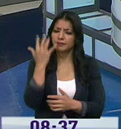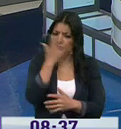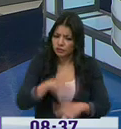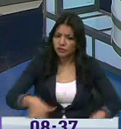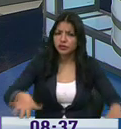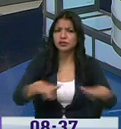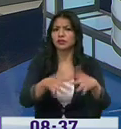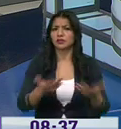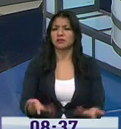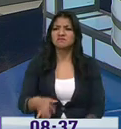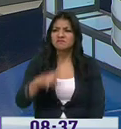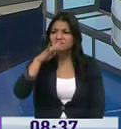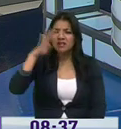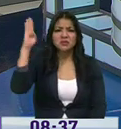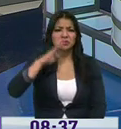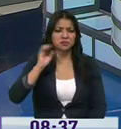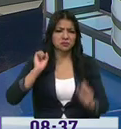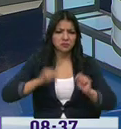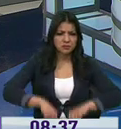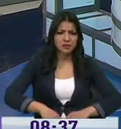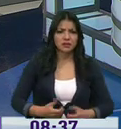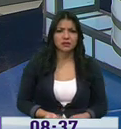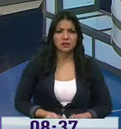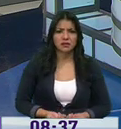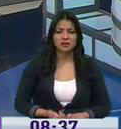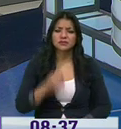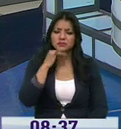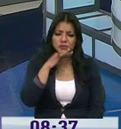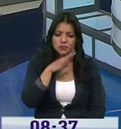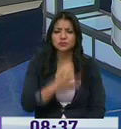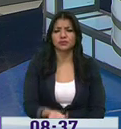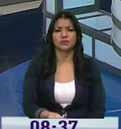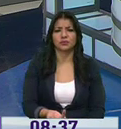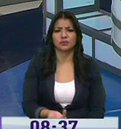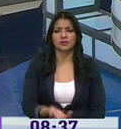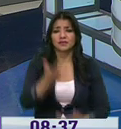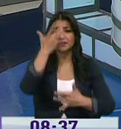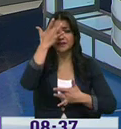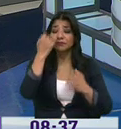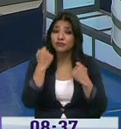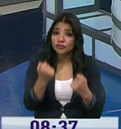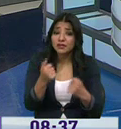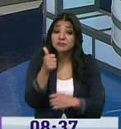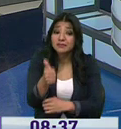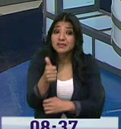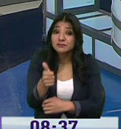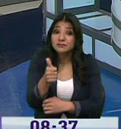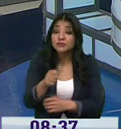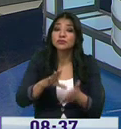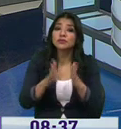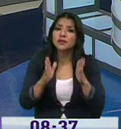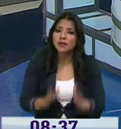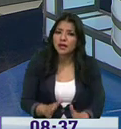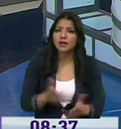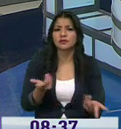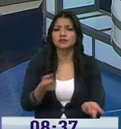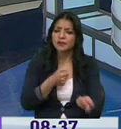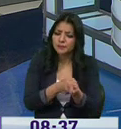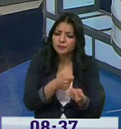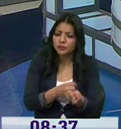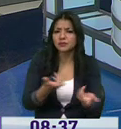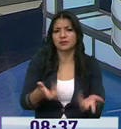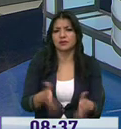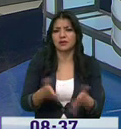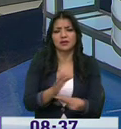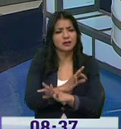que no huela feo, que no tenga esta insalubridad, que nos trae enfermedades a nosotros mismos como ciudadanos, colaboración también, ¿no es